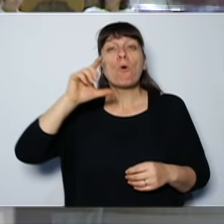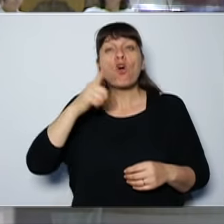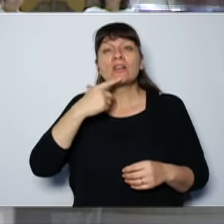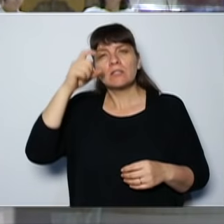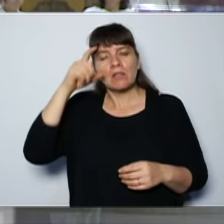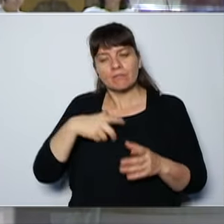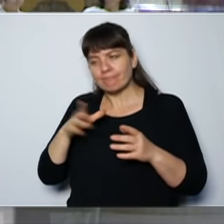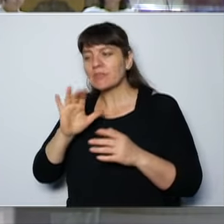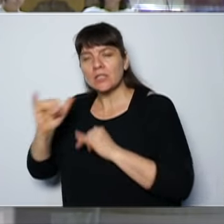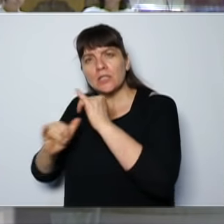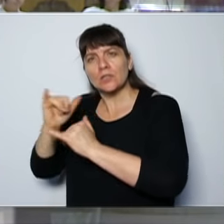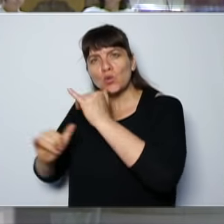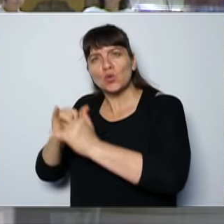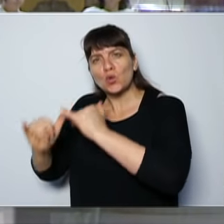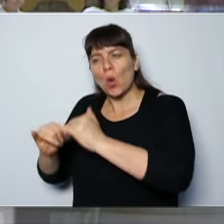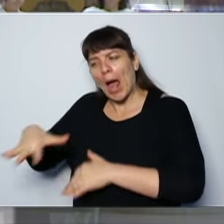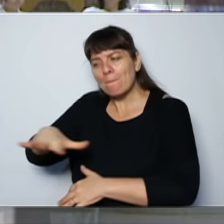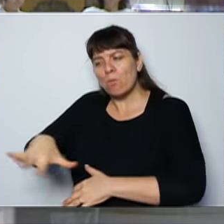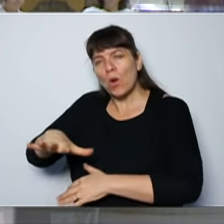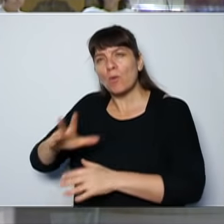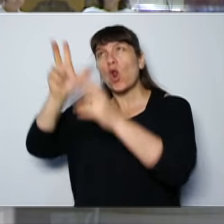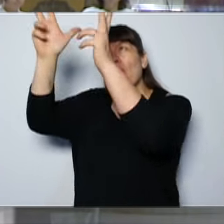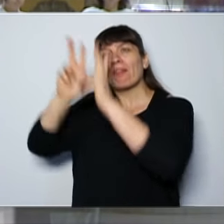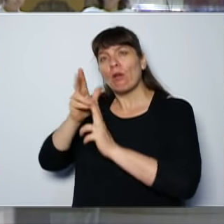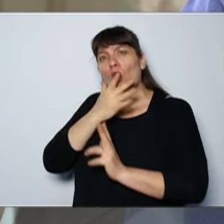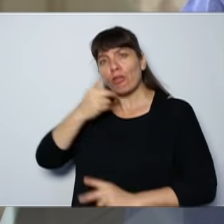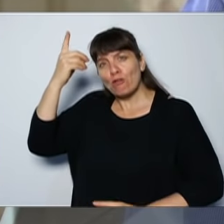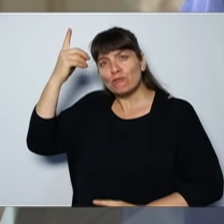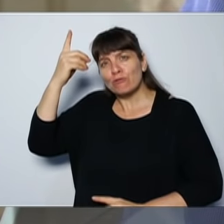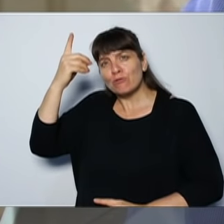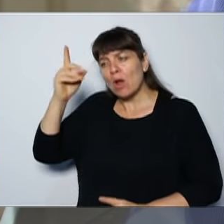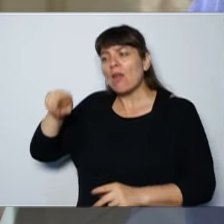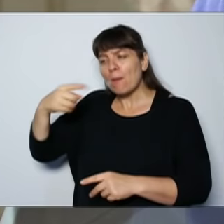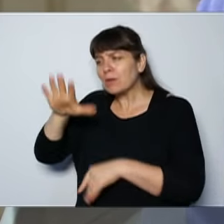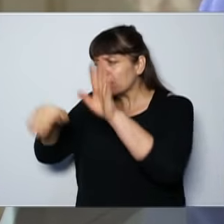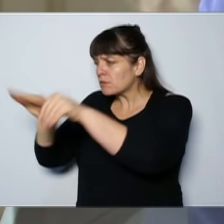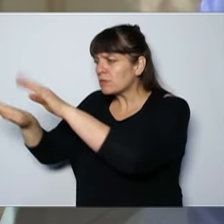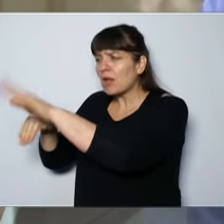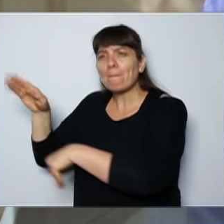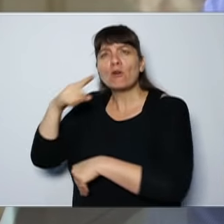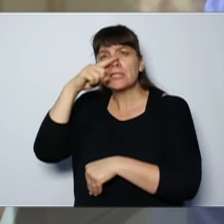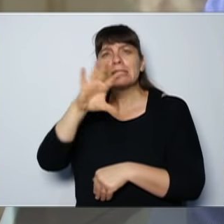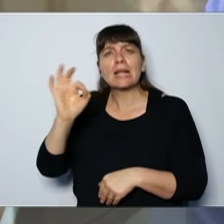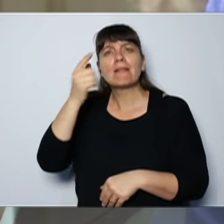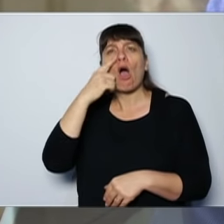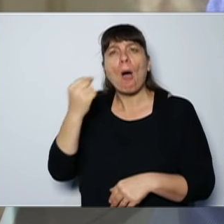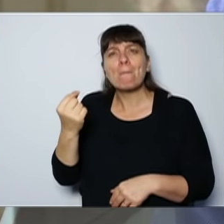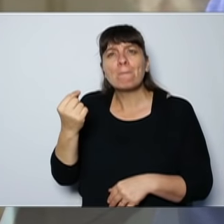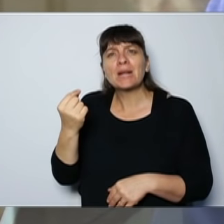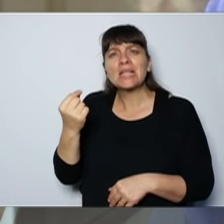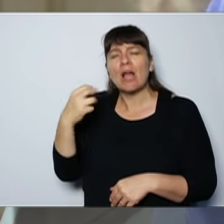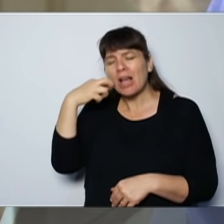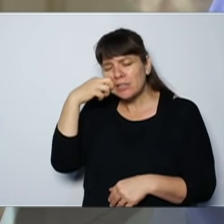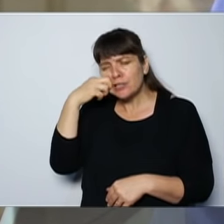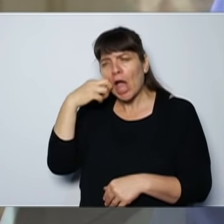Moisés salió a comunicar al pueblo las palabras del Señor. Luego reunió a los 70 hombres